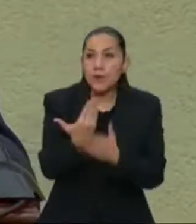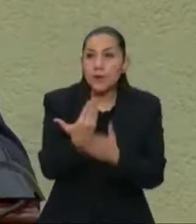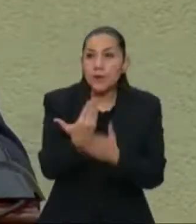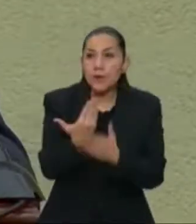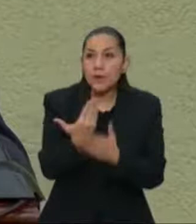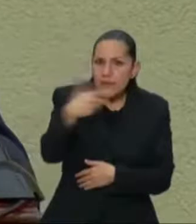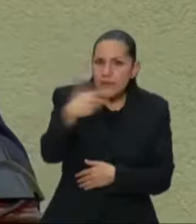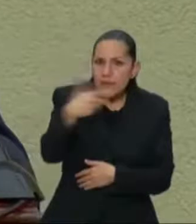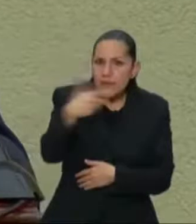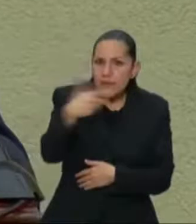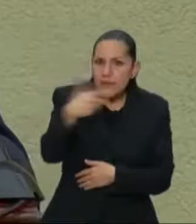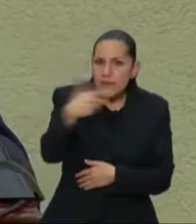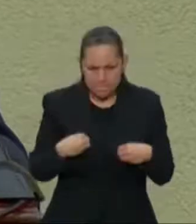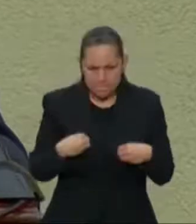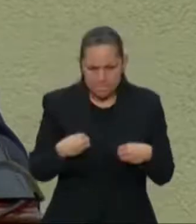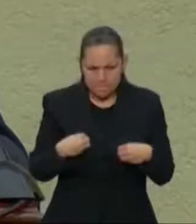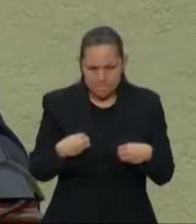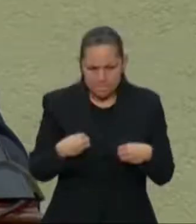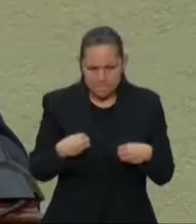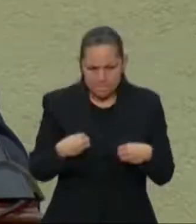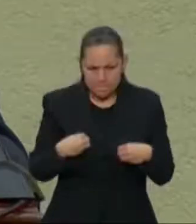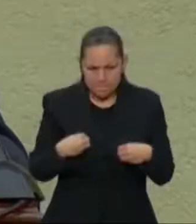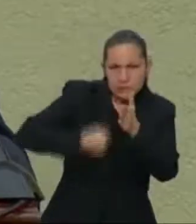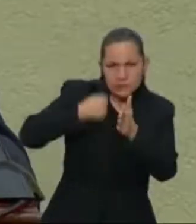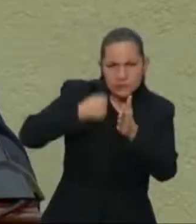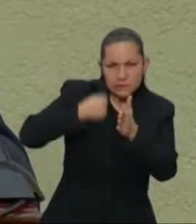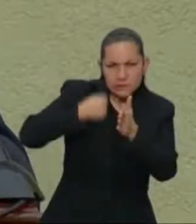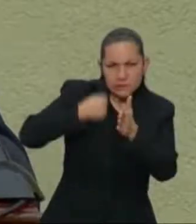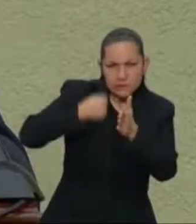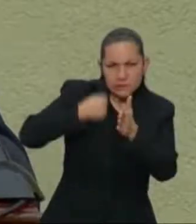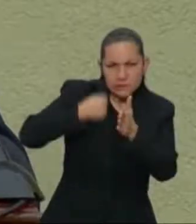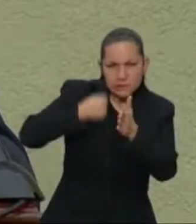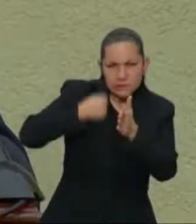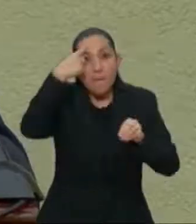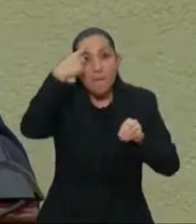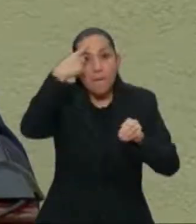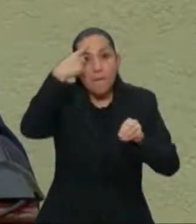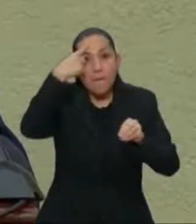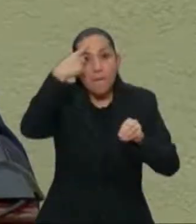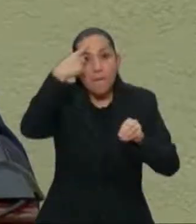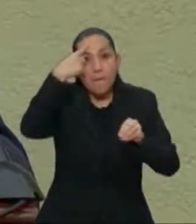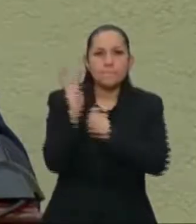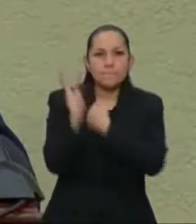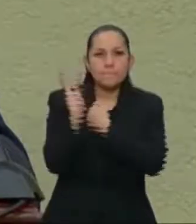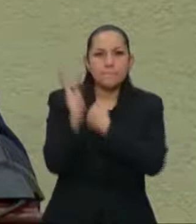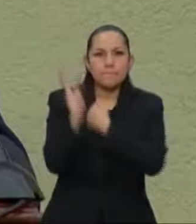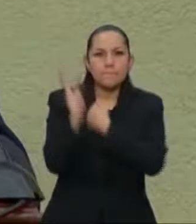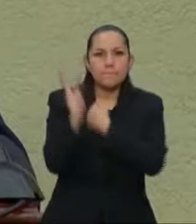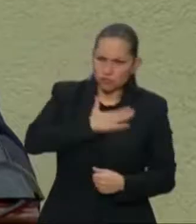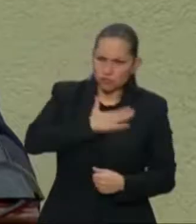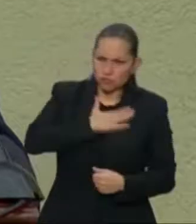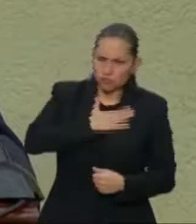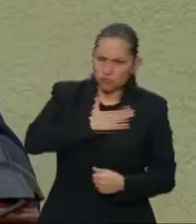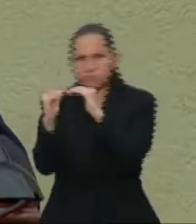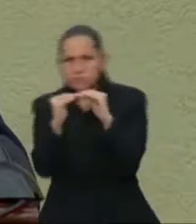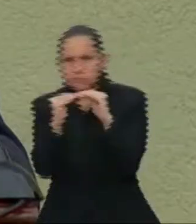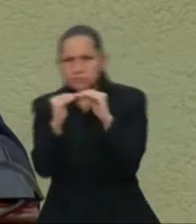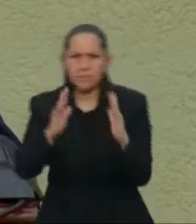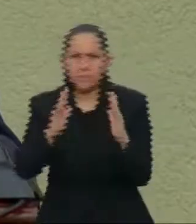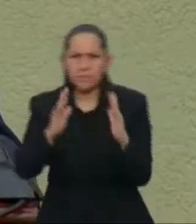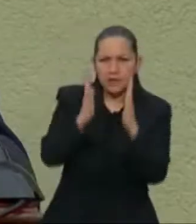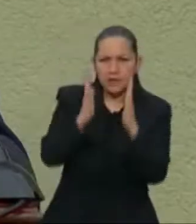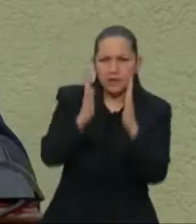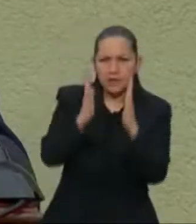su vida su talento y su trabajo para construir una patria plural incluyente y cada vez más justa lo mismo sucede con los